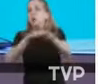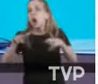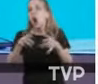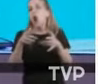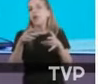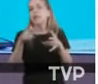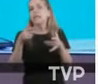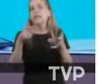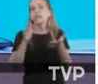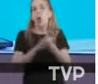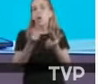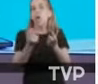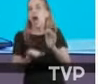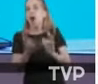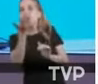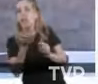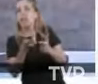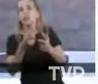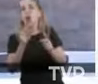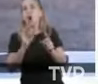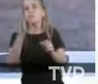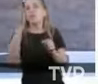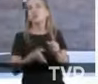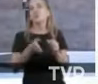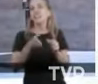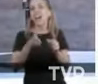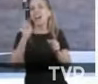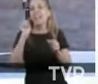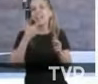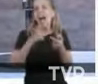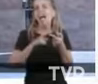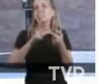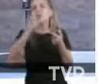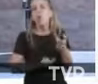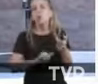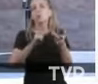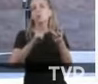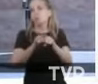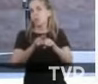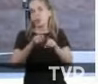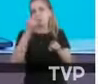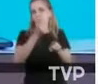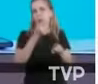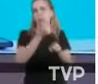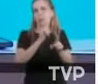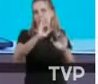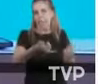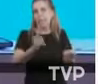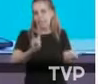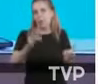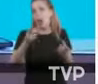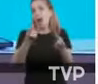de las tarifas, porcentajes, que son los porcentajes en torno a los cuales estamos hablando, y que están muy lejos